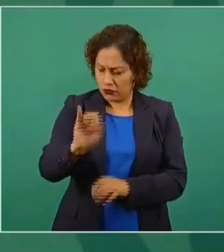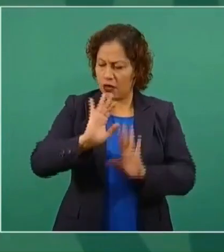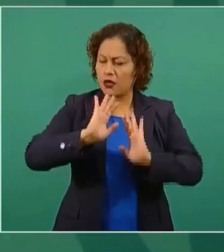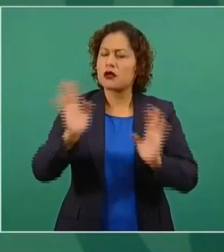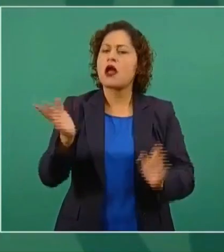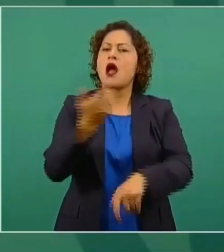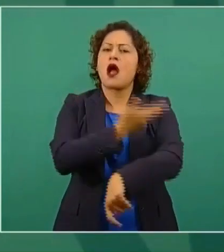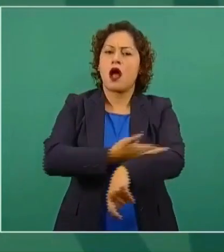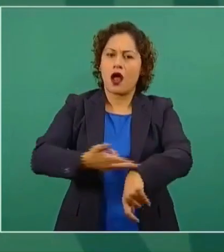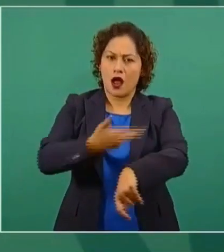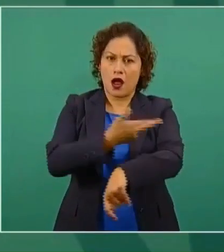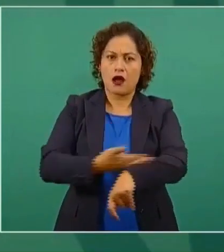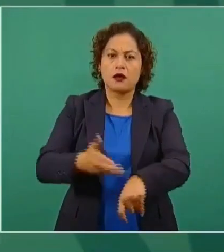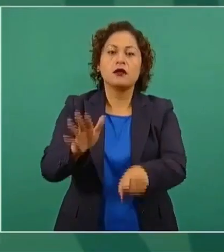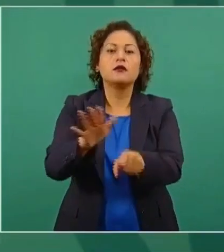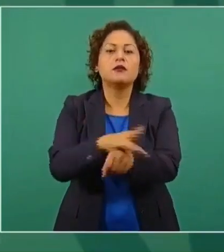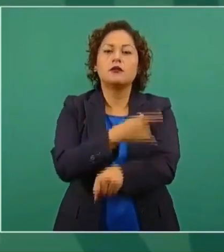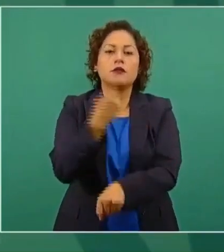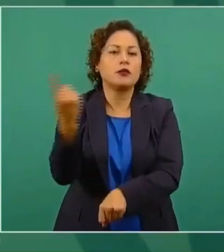más